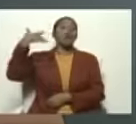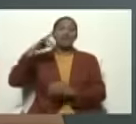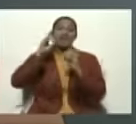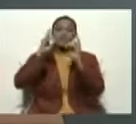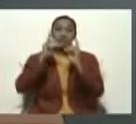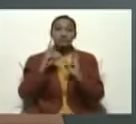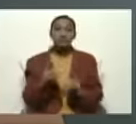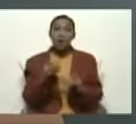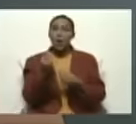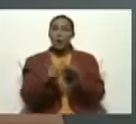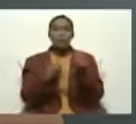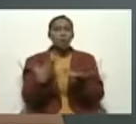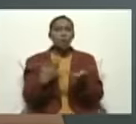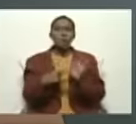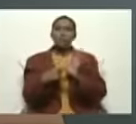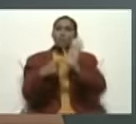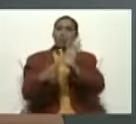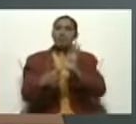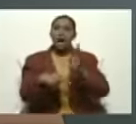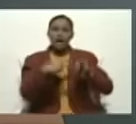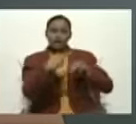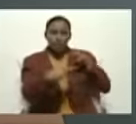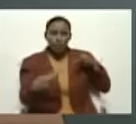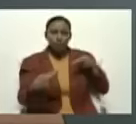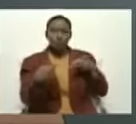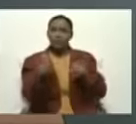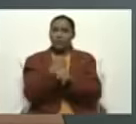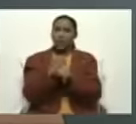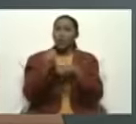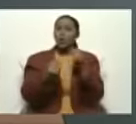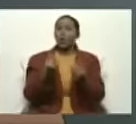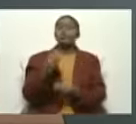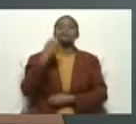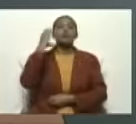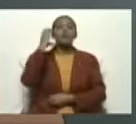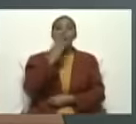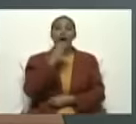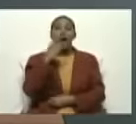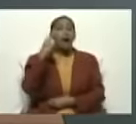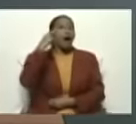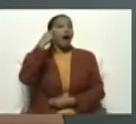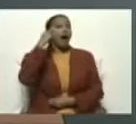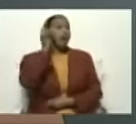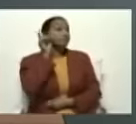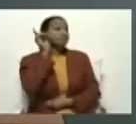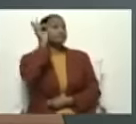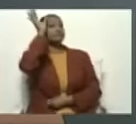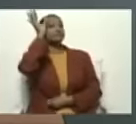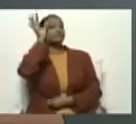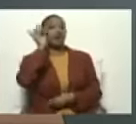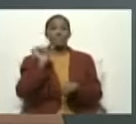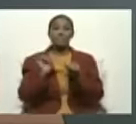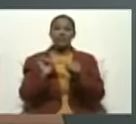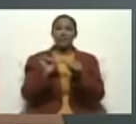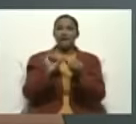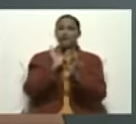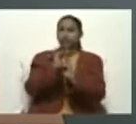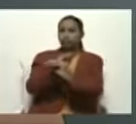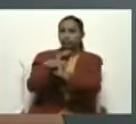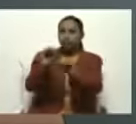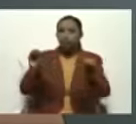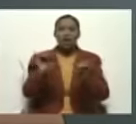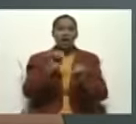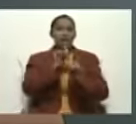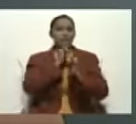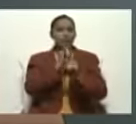Tenía que triunfar la revolución y desde ese momento nuestro comandante en jefe concibió la idea de mantener comunicado a nuestro pueblo para